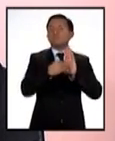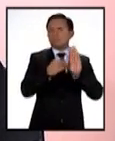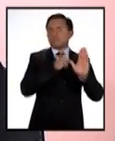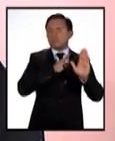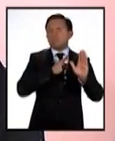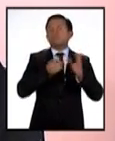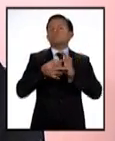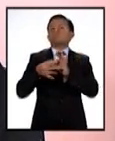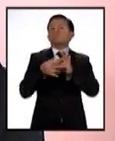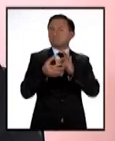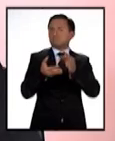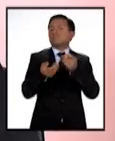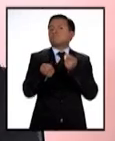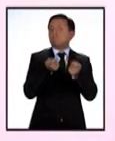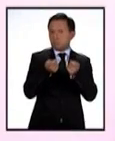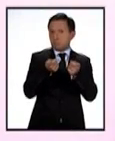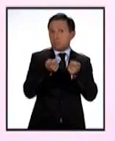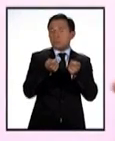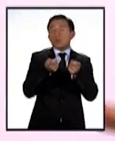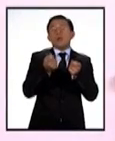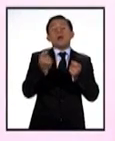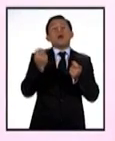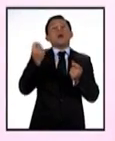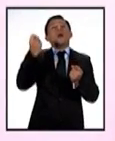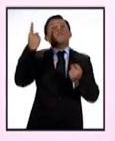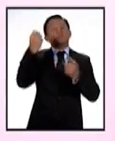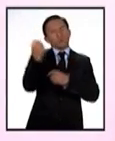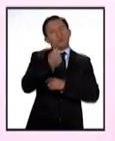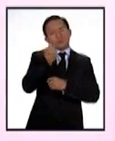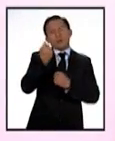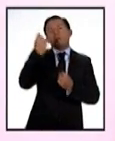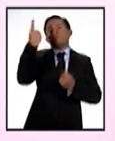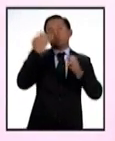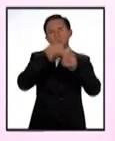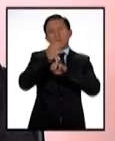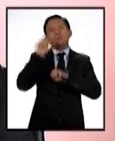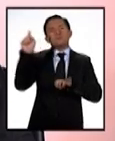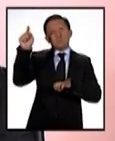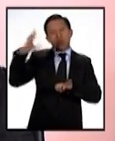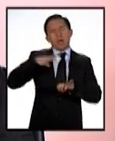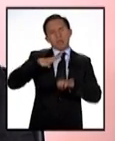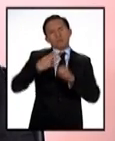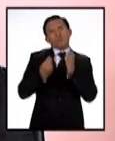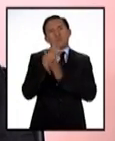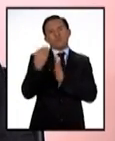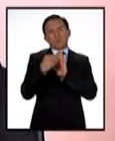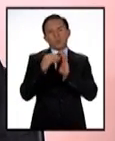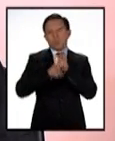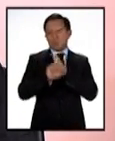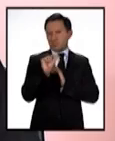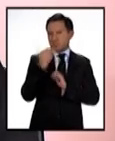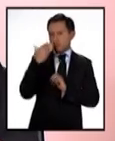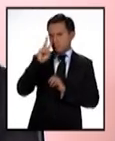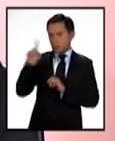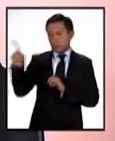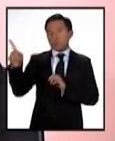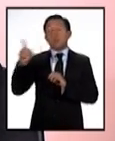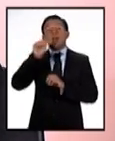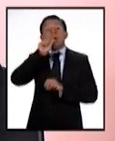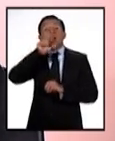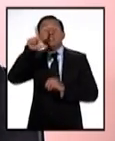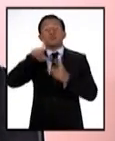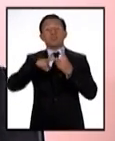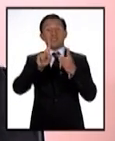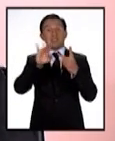hay, afortunadamente, ya en algunos estados. Tal es el ejemplo de Jalisco que acabamos de ver y el Distrito Federal. Entonces, hay un